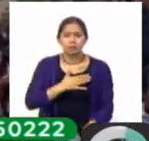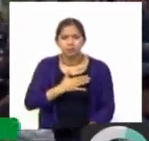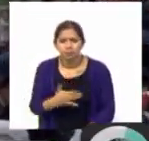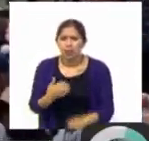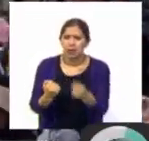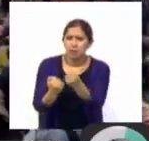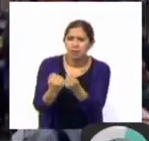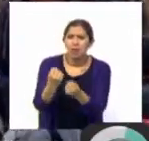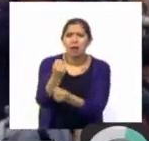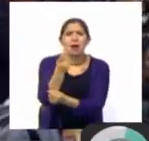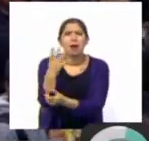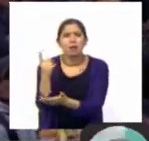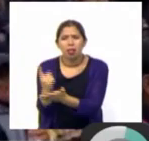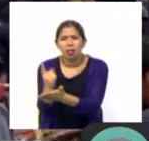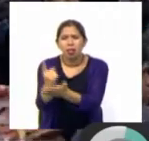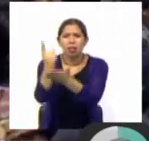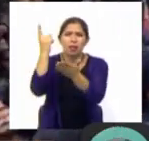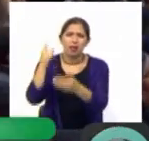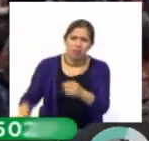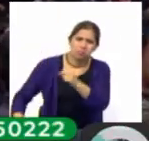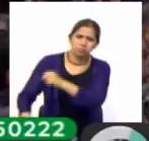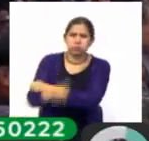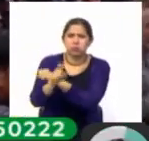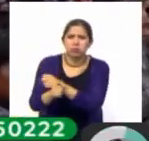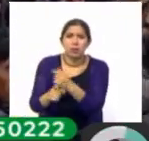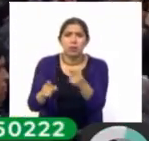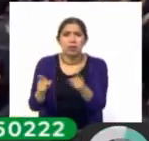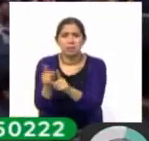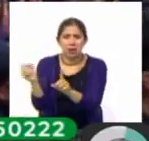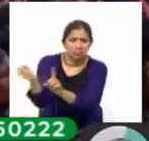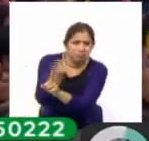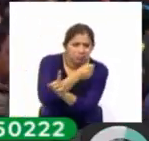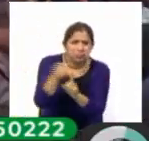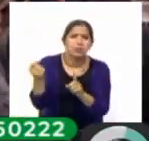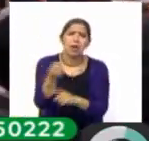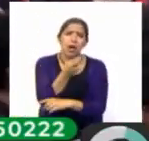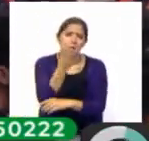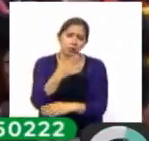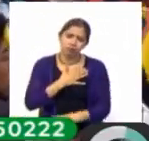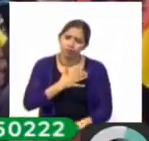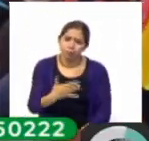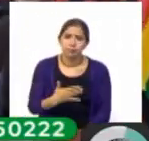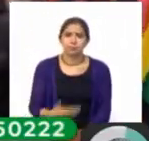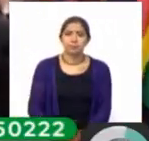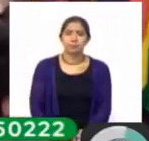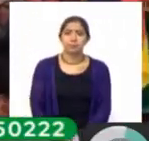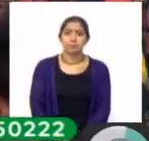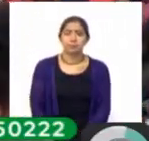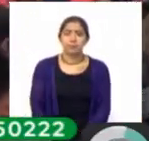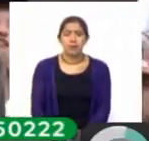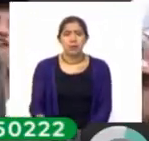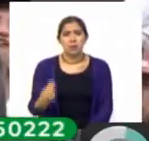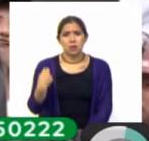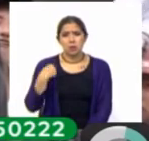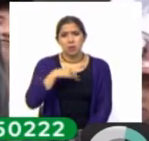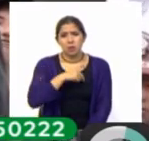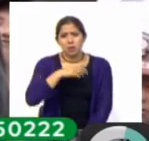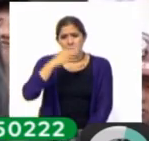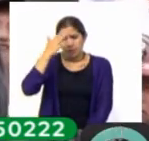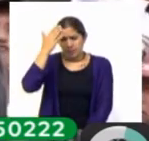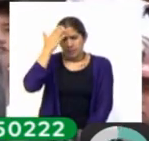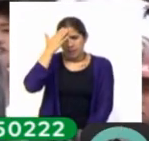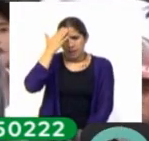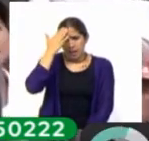fueron amenazados, pateados y víctimas de maltrato. Sabemos que tenemos diferencias de